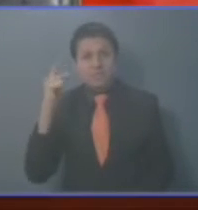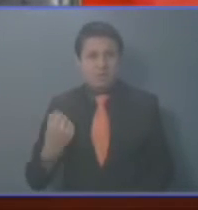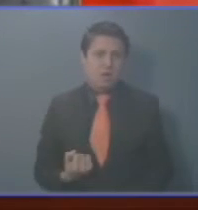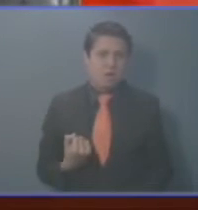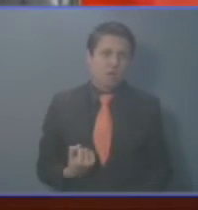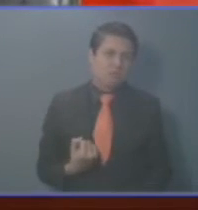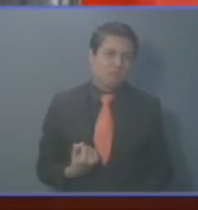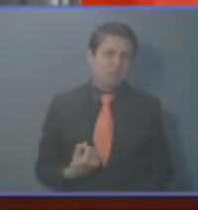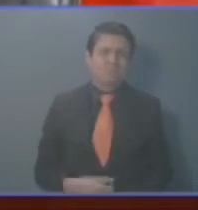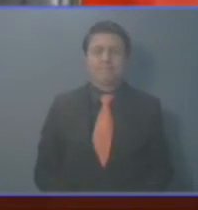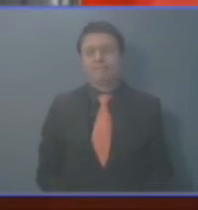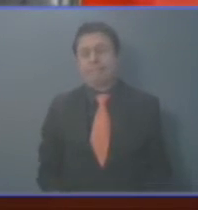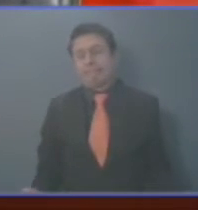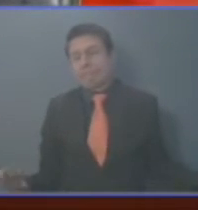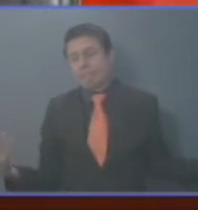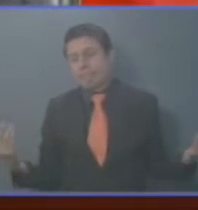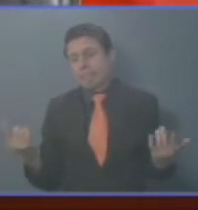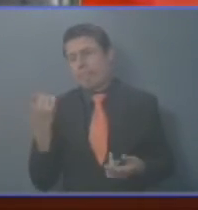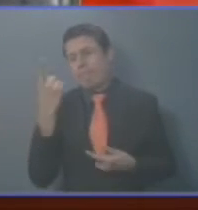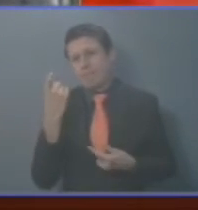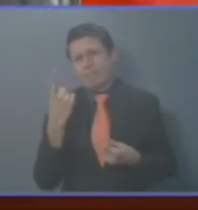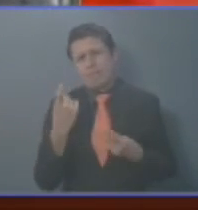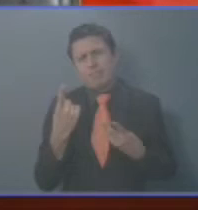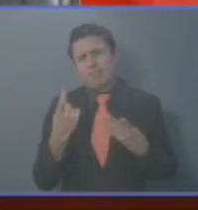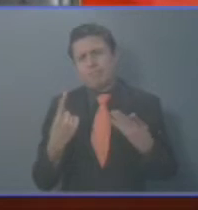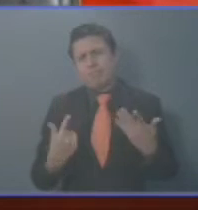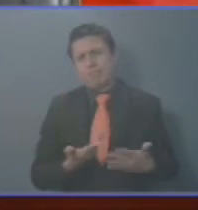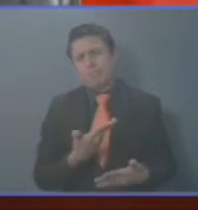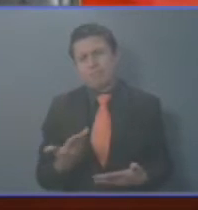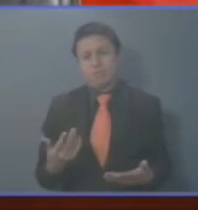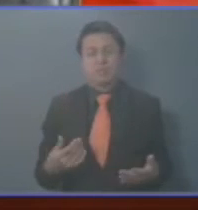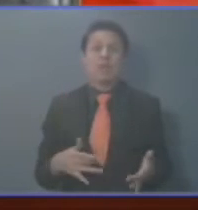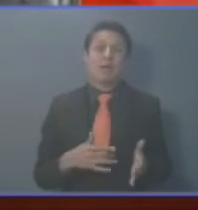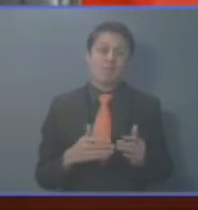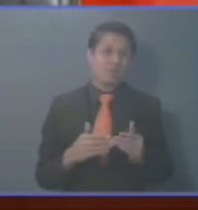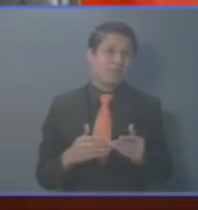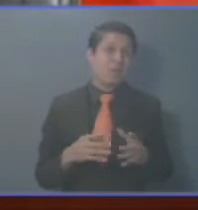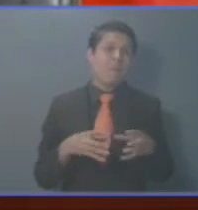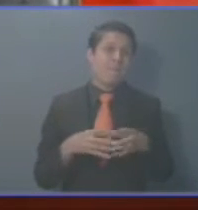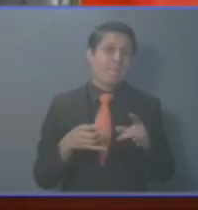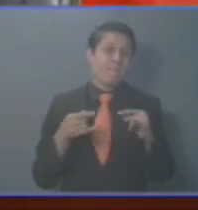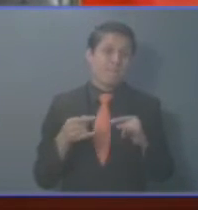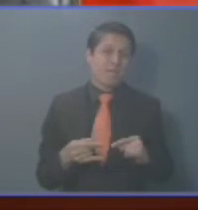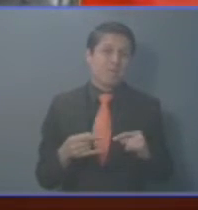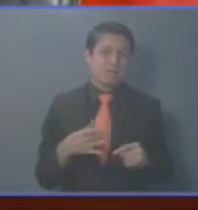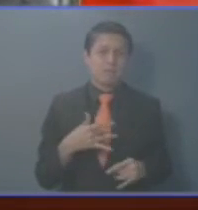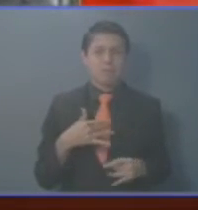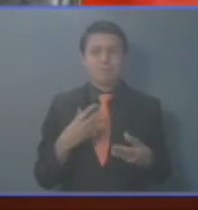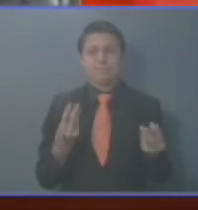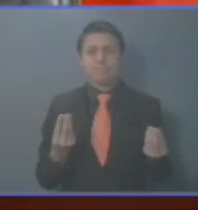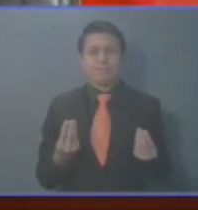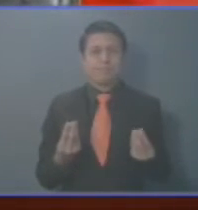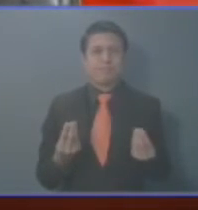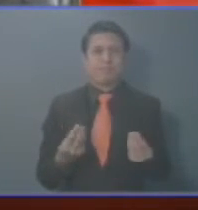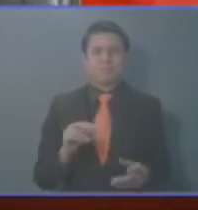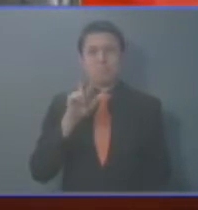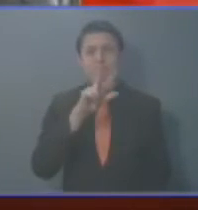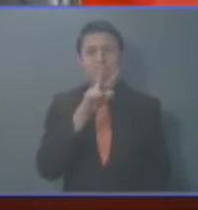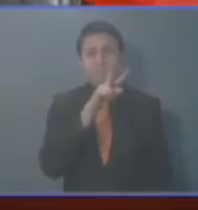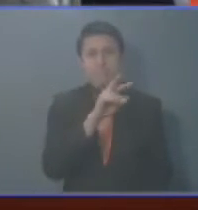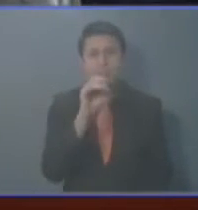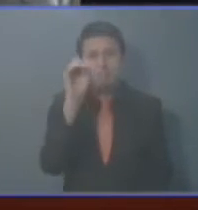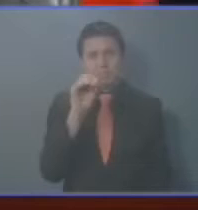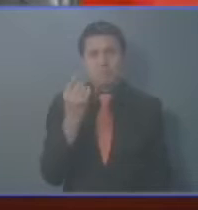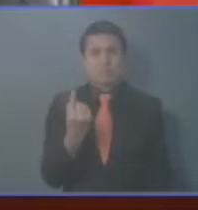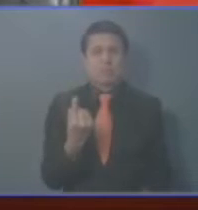totalmente vulnerables ante la infiltración y acecho de pandillas y delincuencia, al grado de provocar ya un 20%